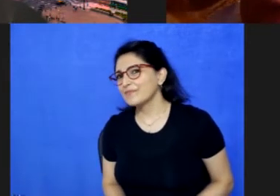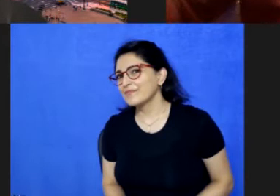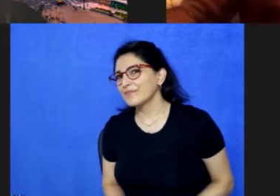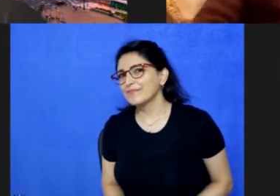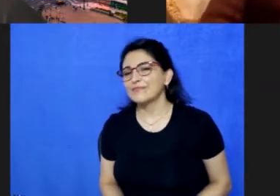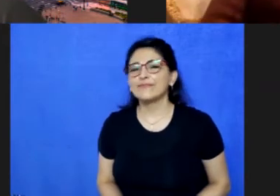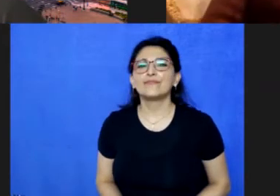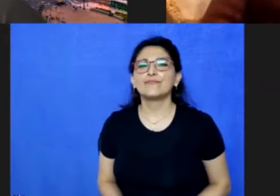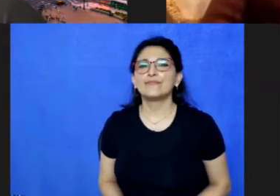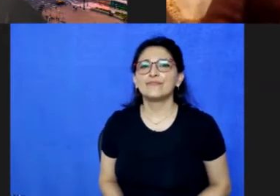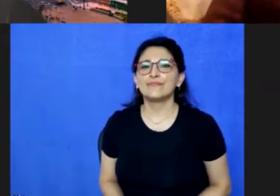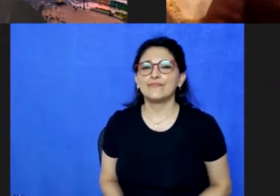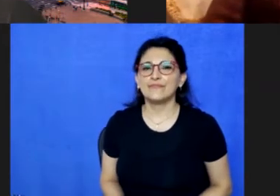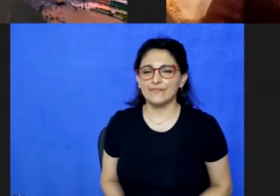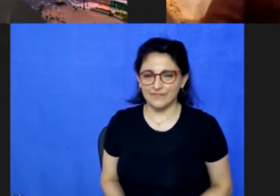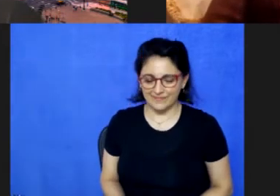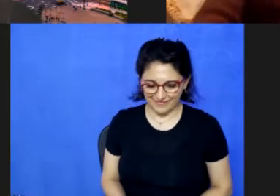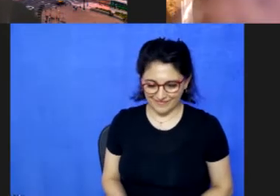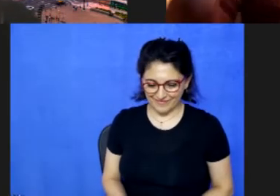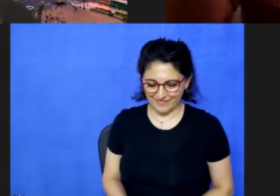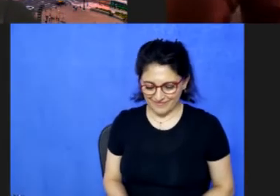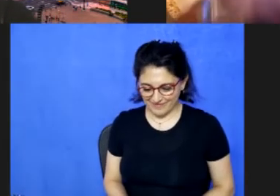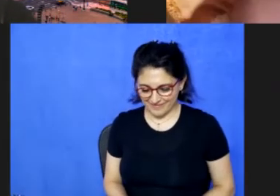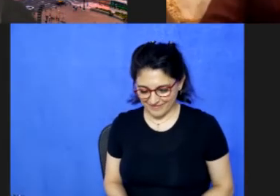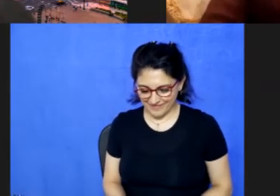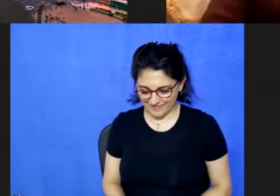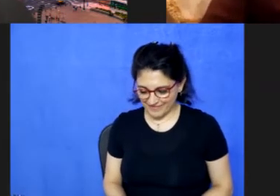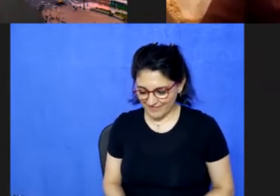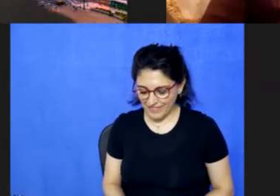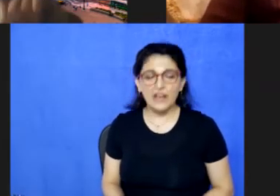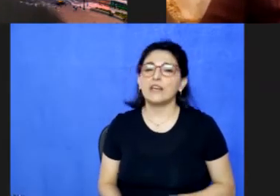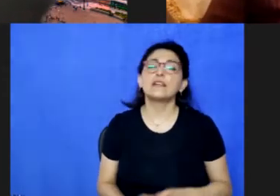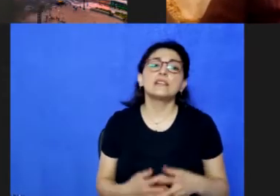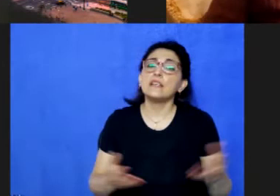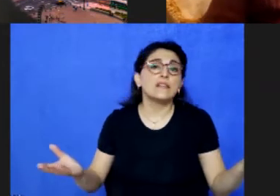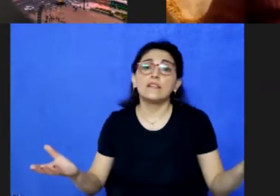después contestaban al teléfono, andaban en internet y se olvidaban el sartén.